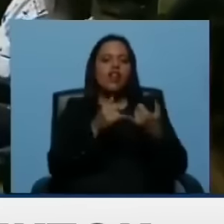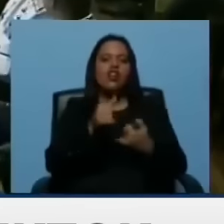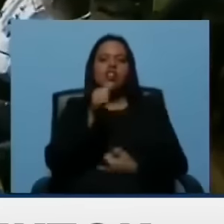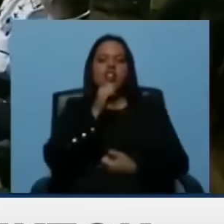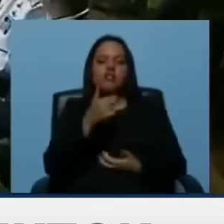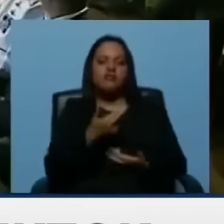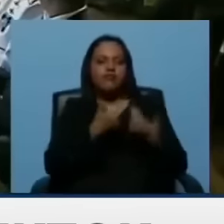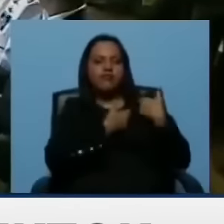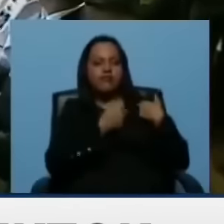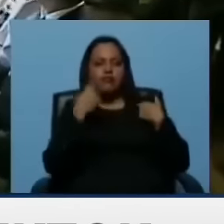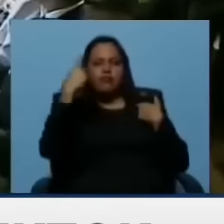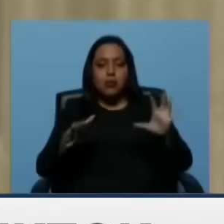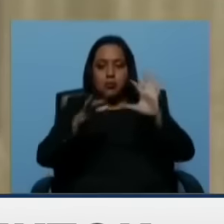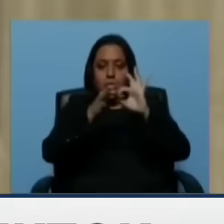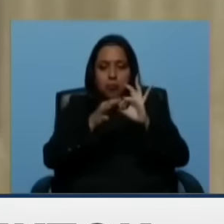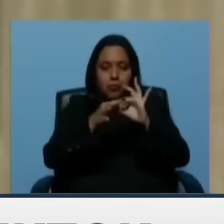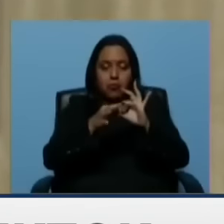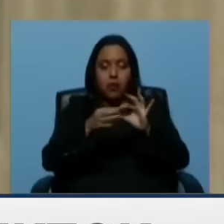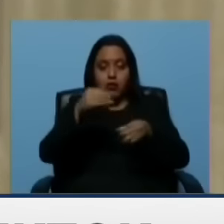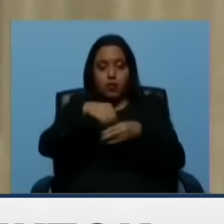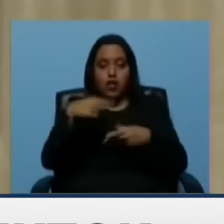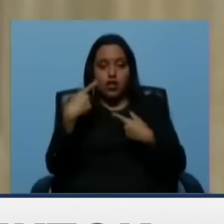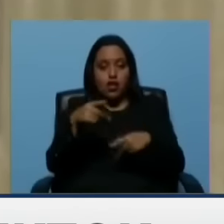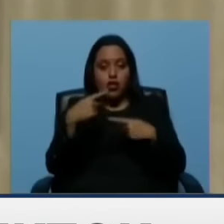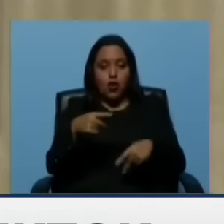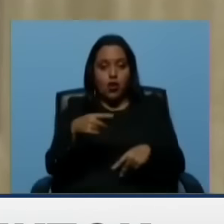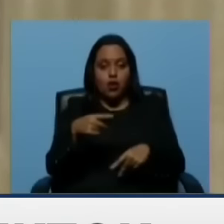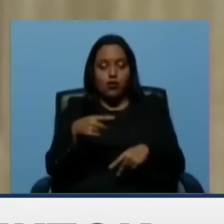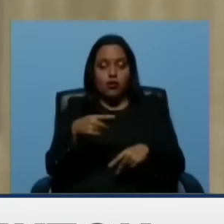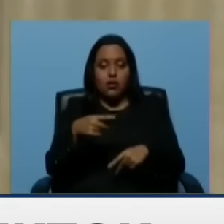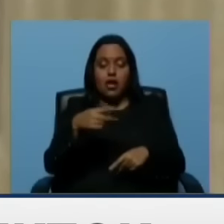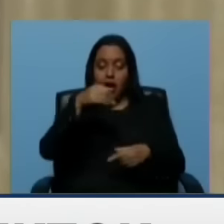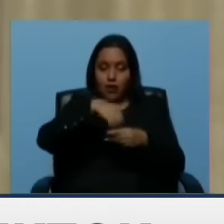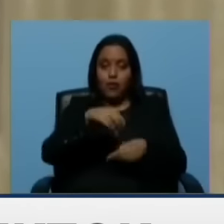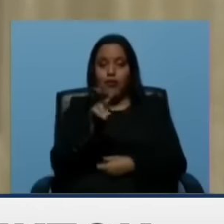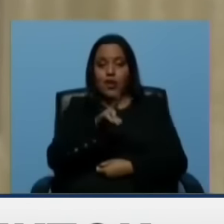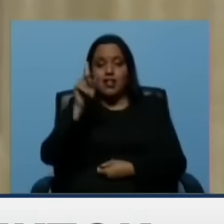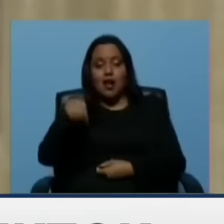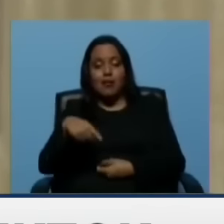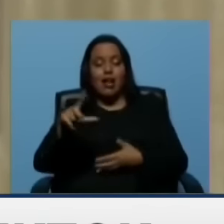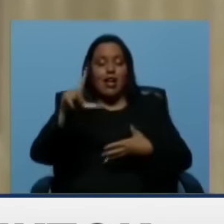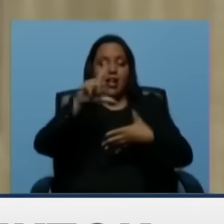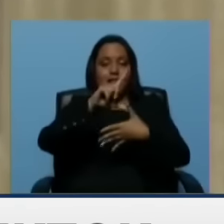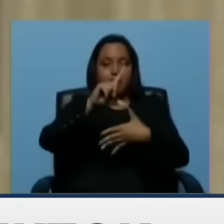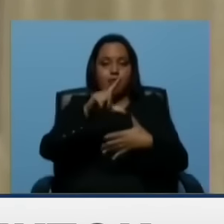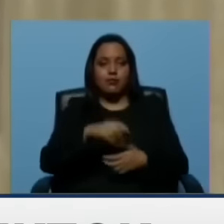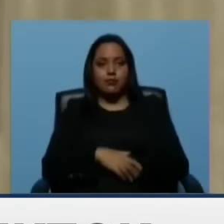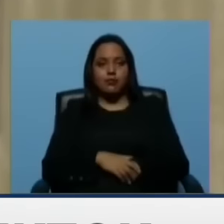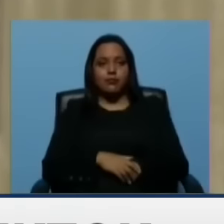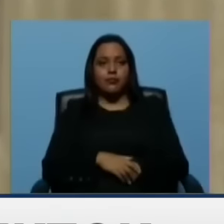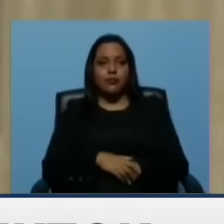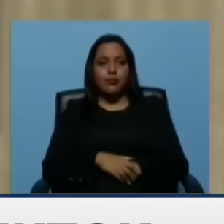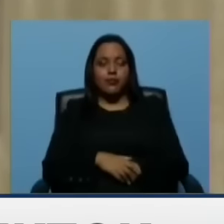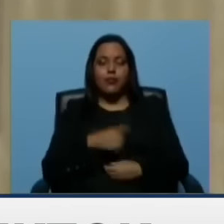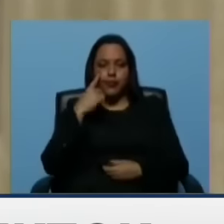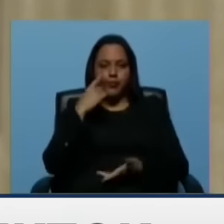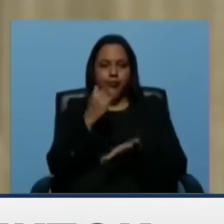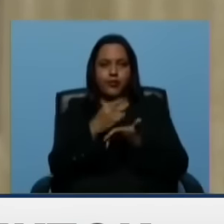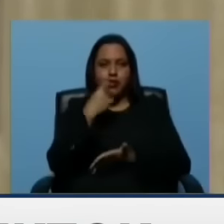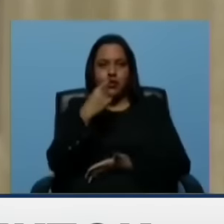hablando al pueblo venezolano, y es, dice en ese instante, me están sacando en estos momentos del aire, me han